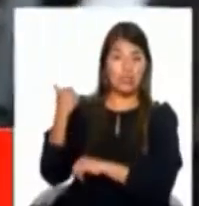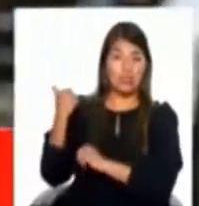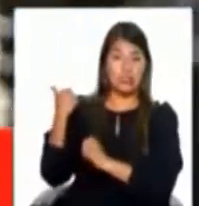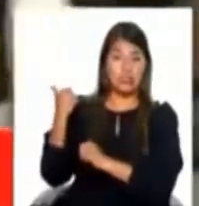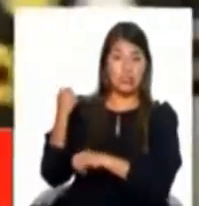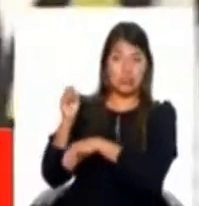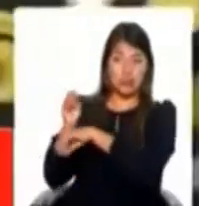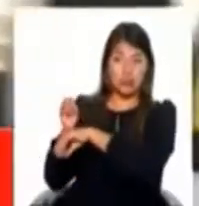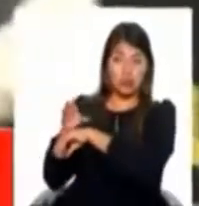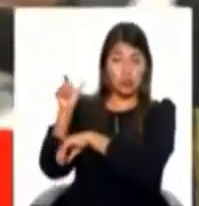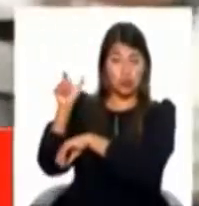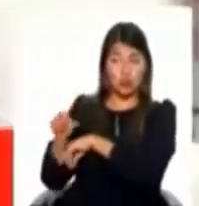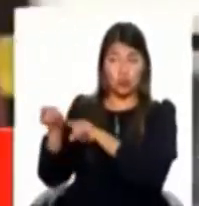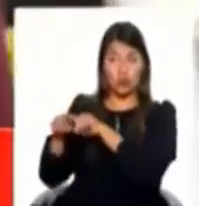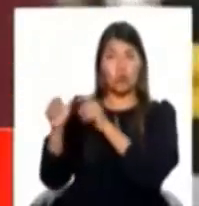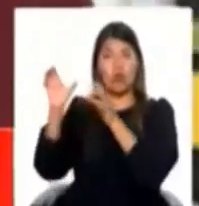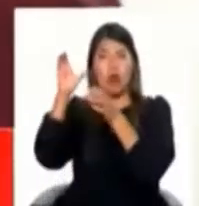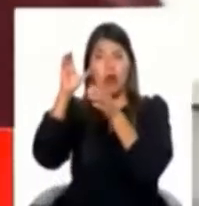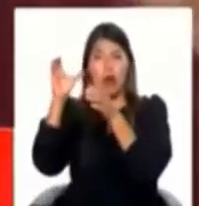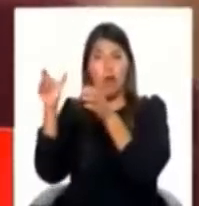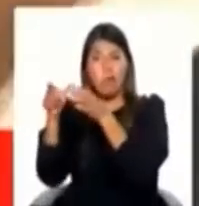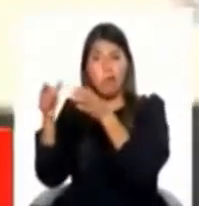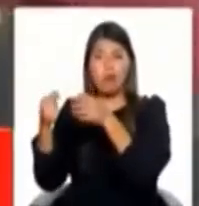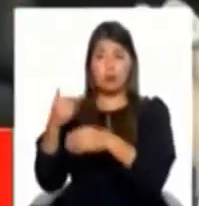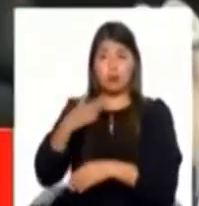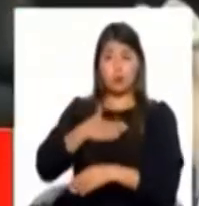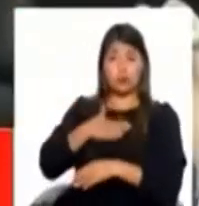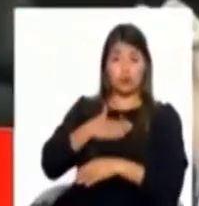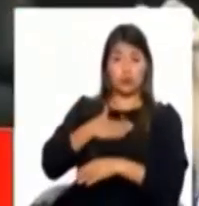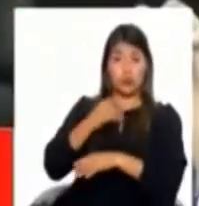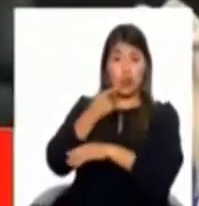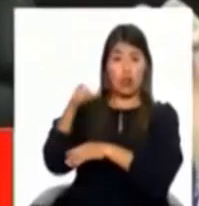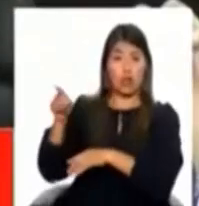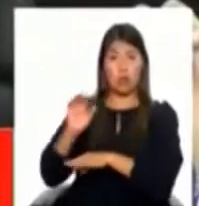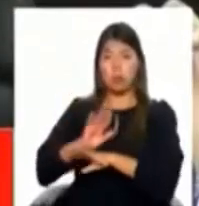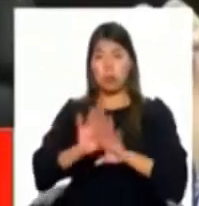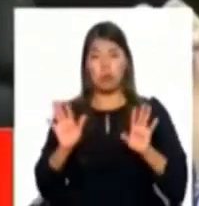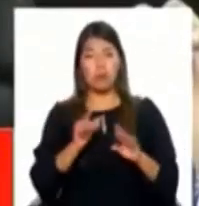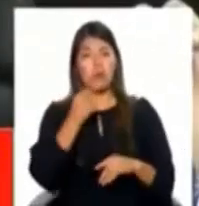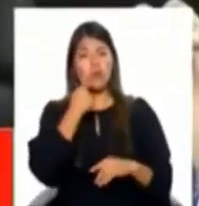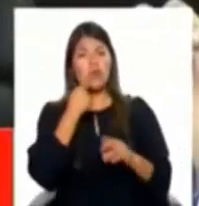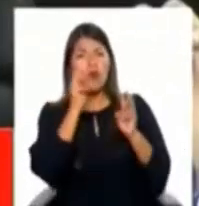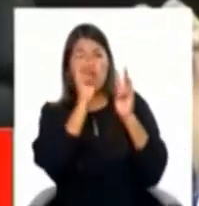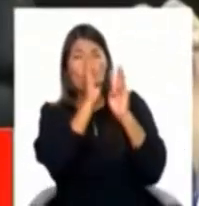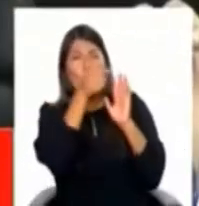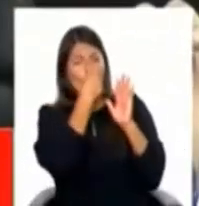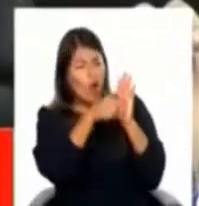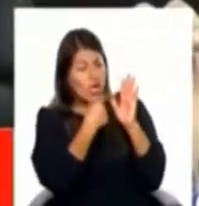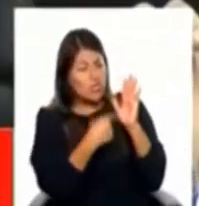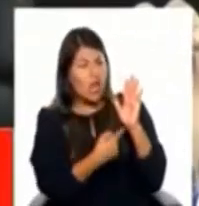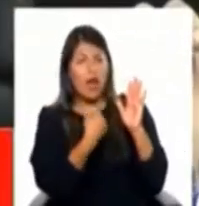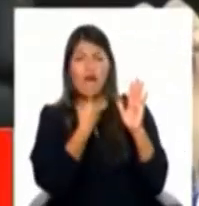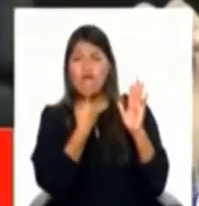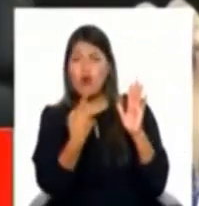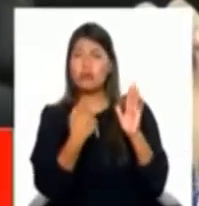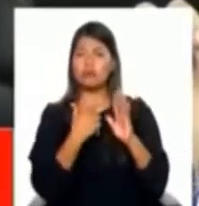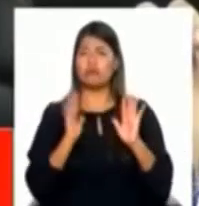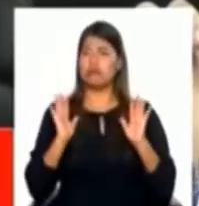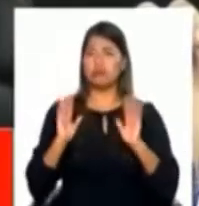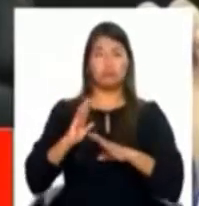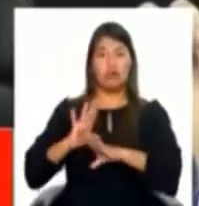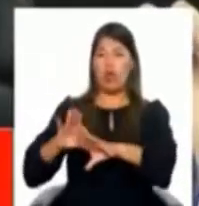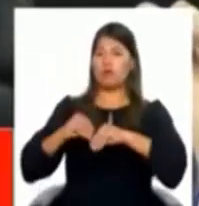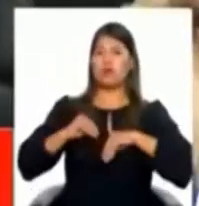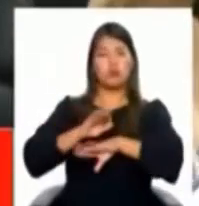la coordinación con los congresistas fue por orden suya. Rechazo esa información que pueda salir, que señale